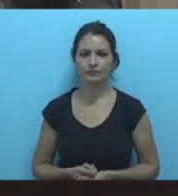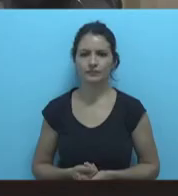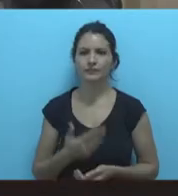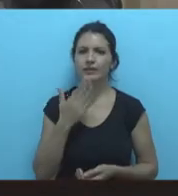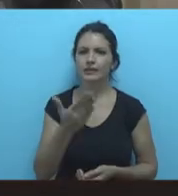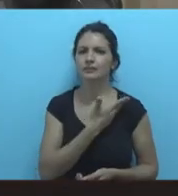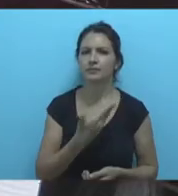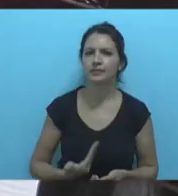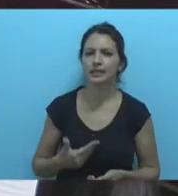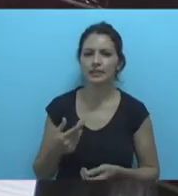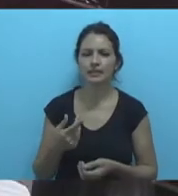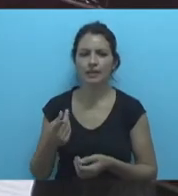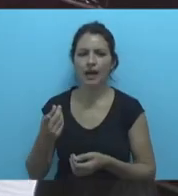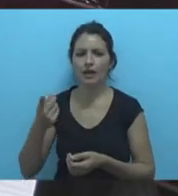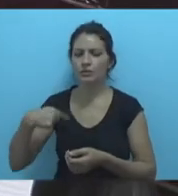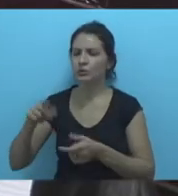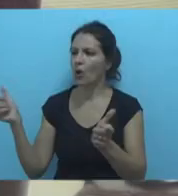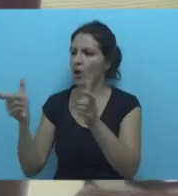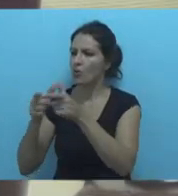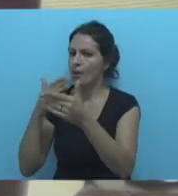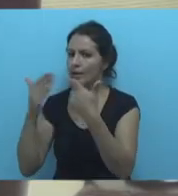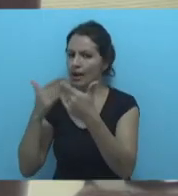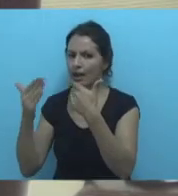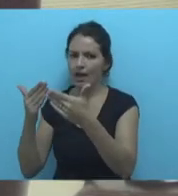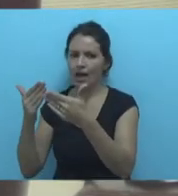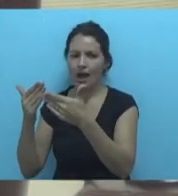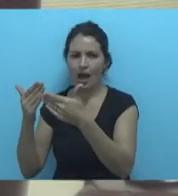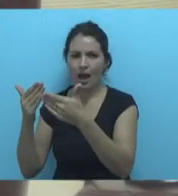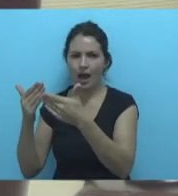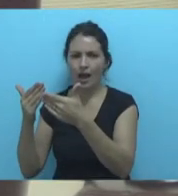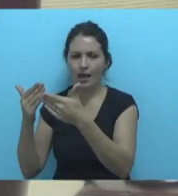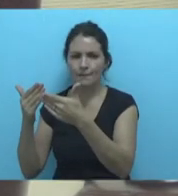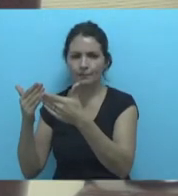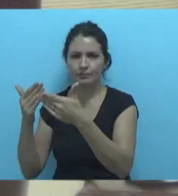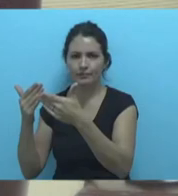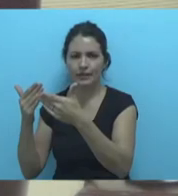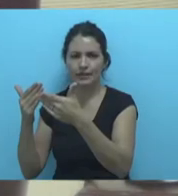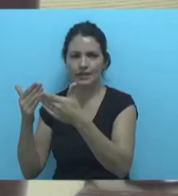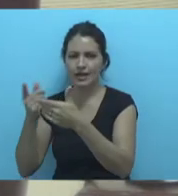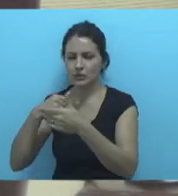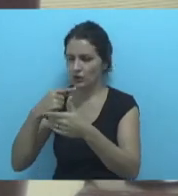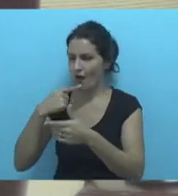anticipado en parlamentaria, nuestro bloque no acompaña esta declaración y este homenaje.